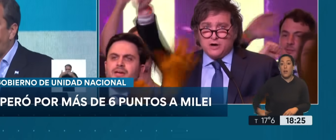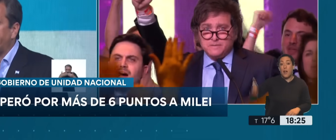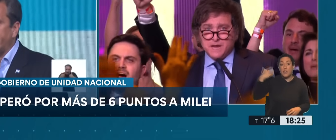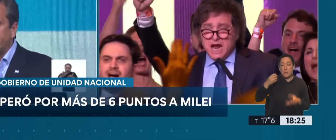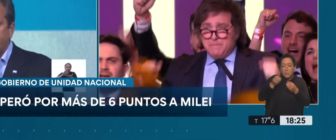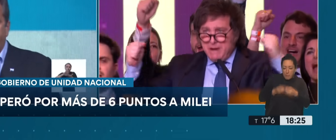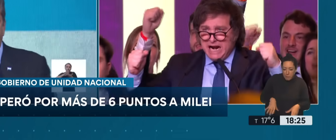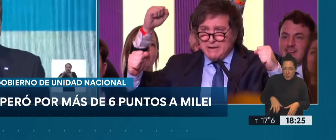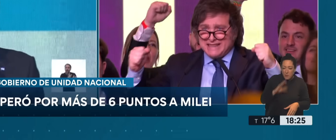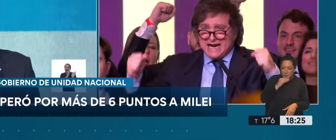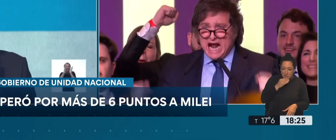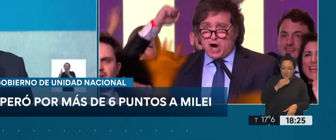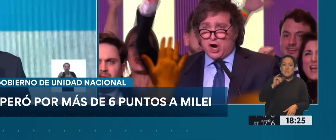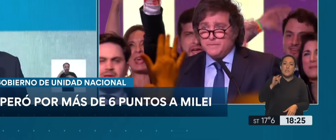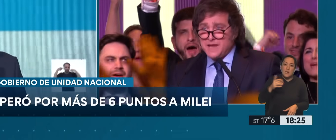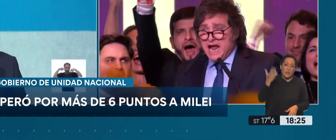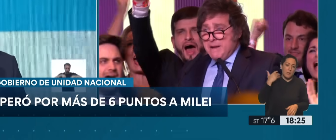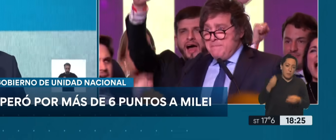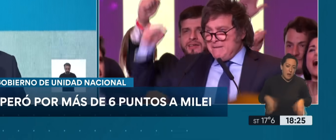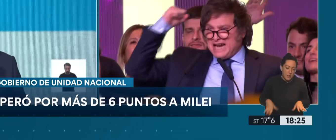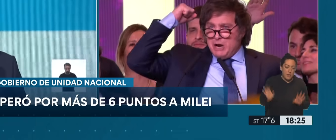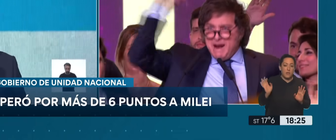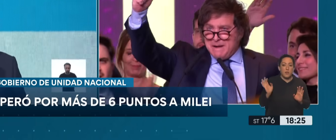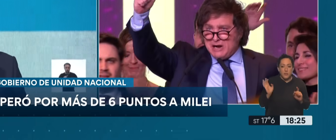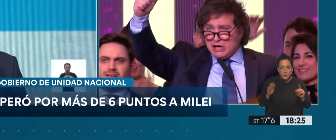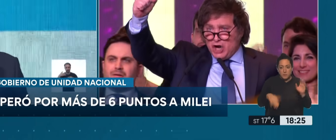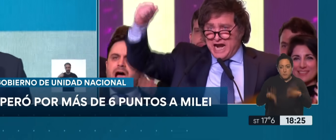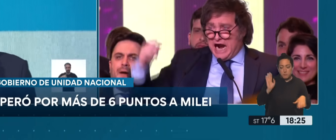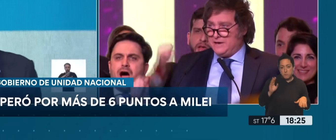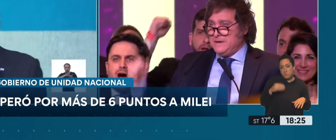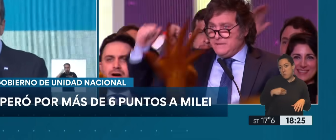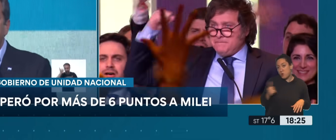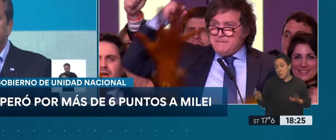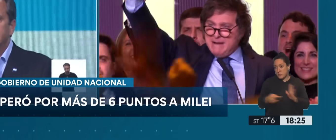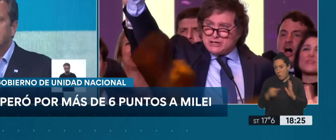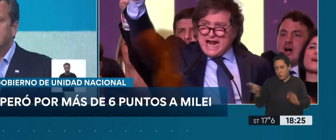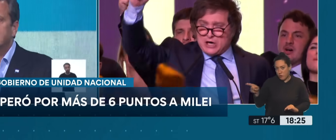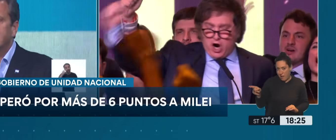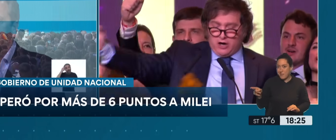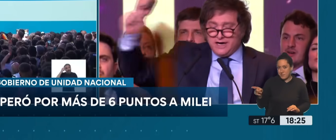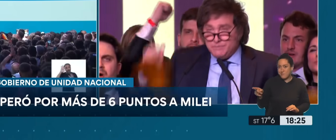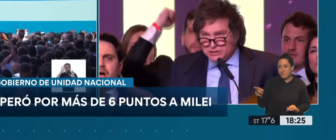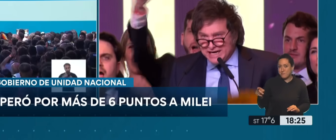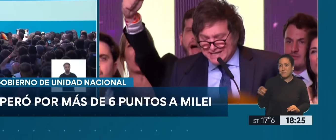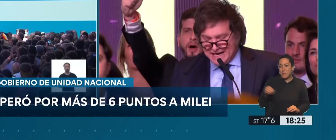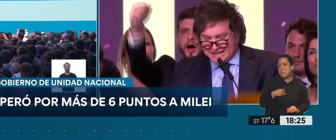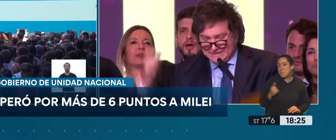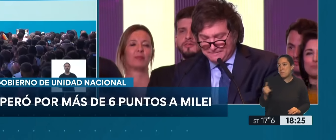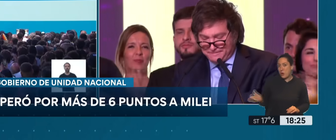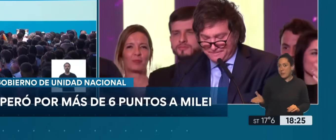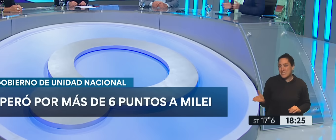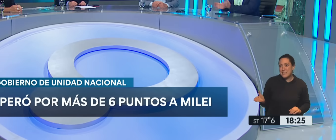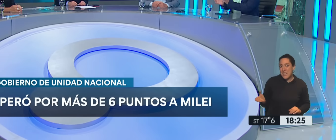Es parte de lo que había perdido antes, efectivamente, y con mucha centralidad en provincia de Buenos Aires. O sea, es provincia de Buenos Aires de alguna manera la